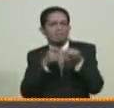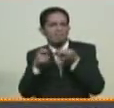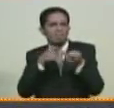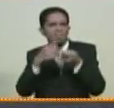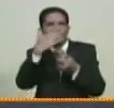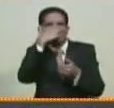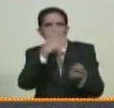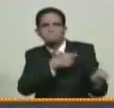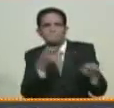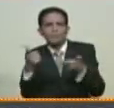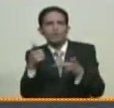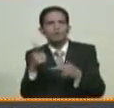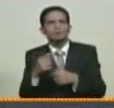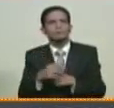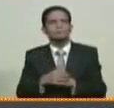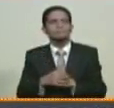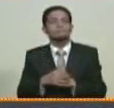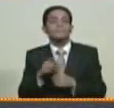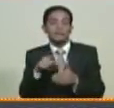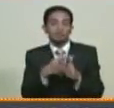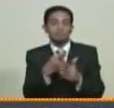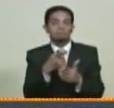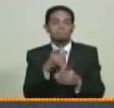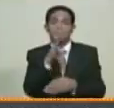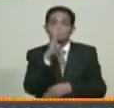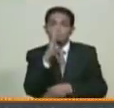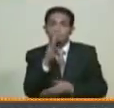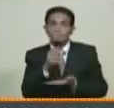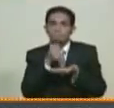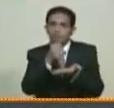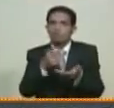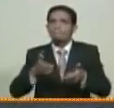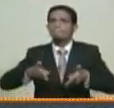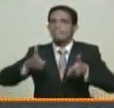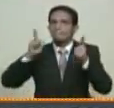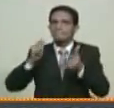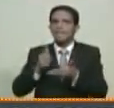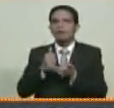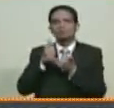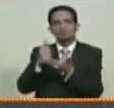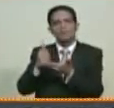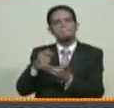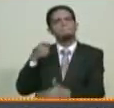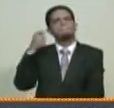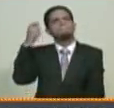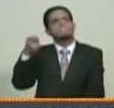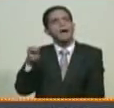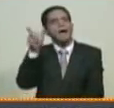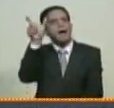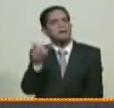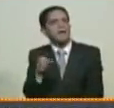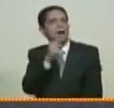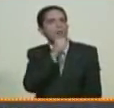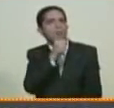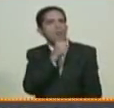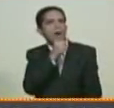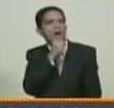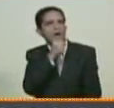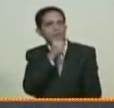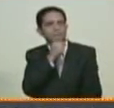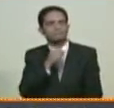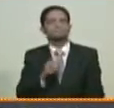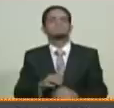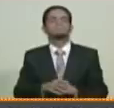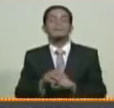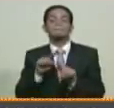ese sistema de bonos permitió pagar los bonos a nuestras pensionados y pensionadas más allá de la pensión pero en el momento